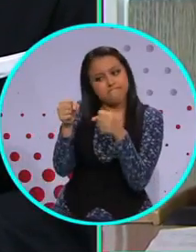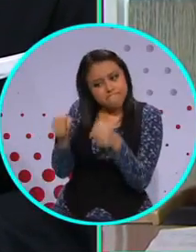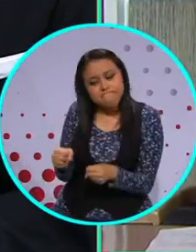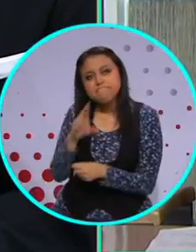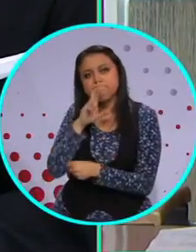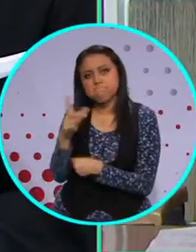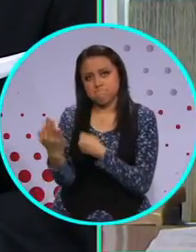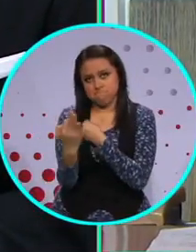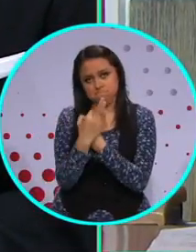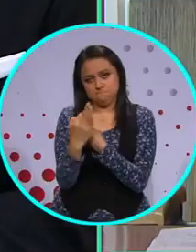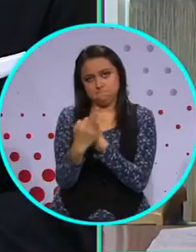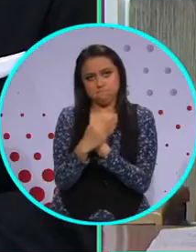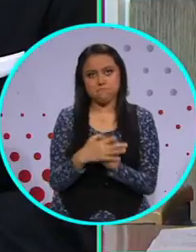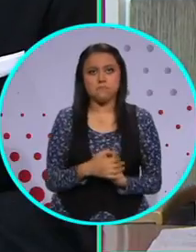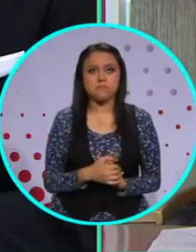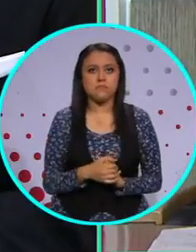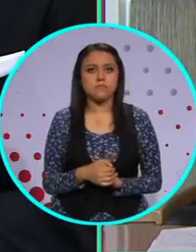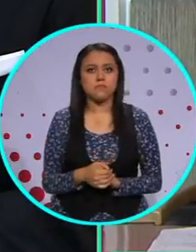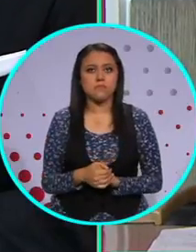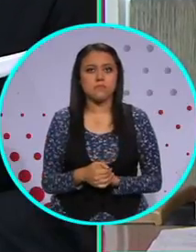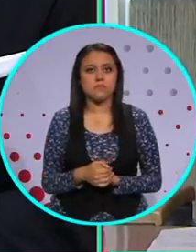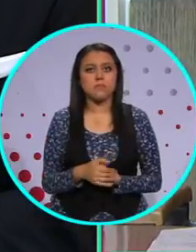en la calle